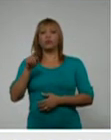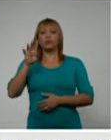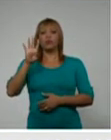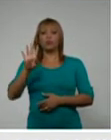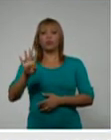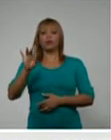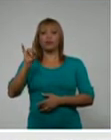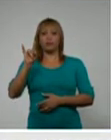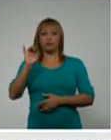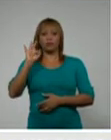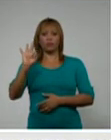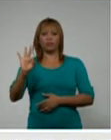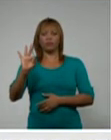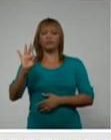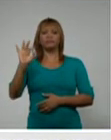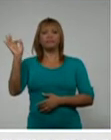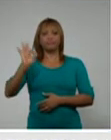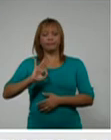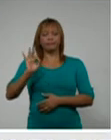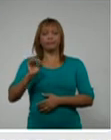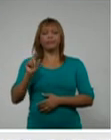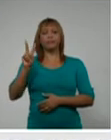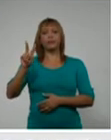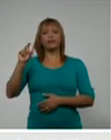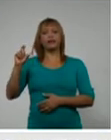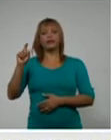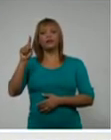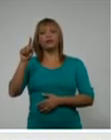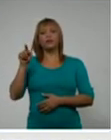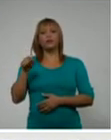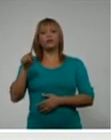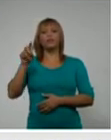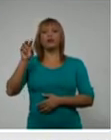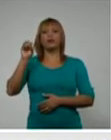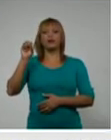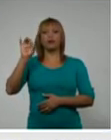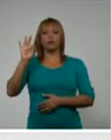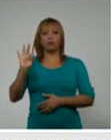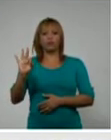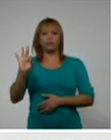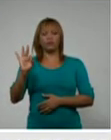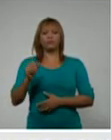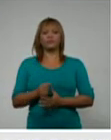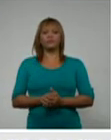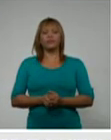5,48, Villa Clara 1,8, Matanzas